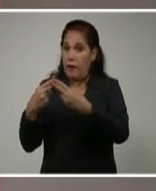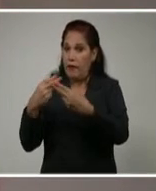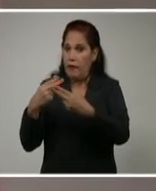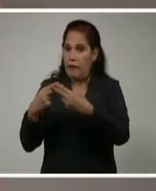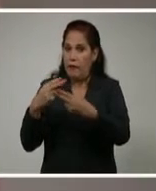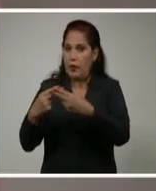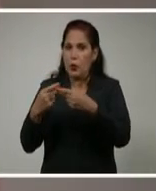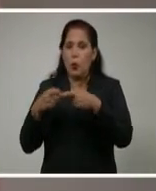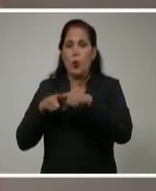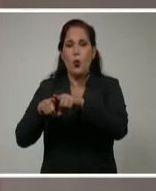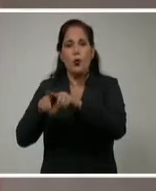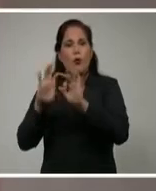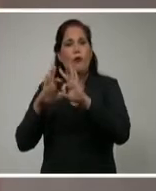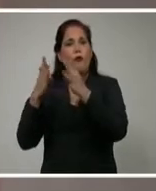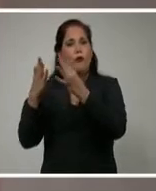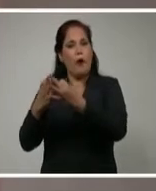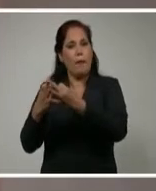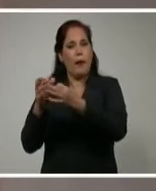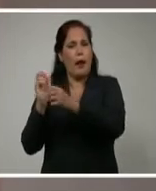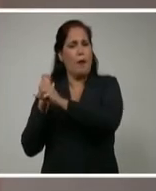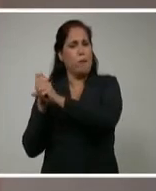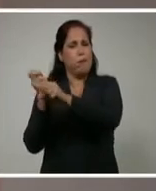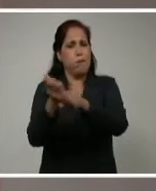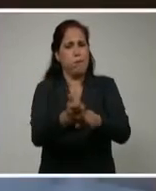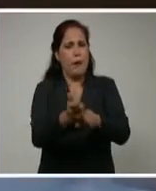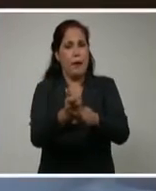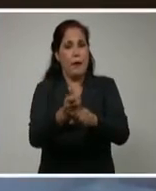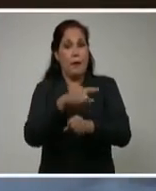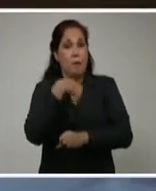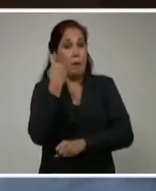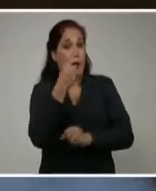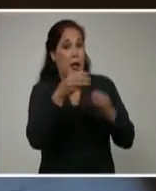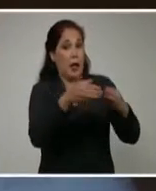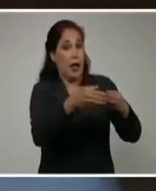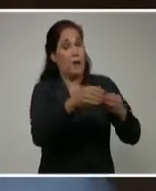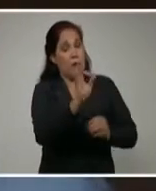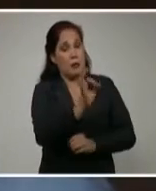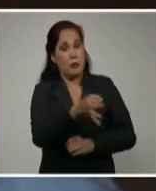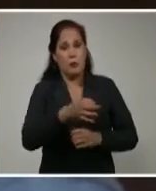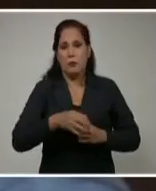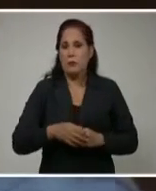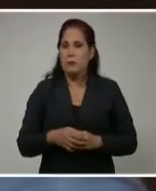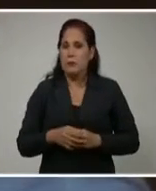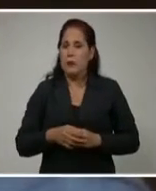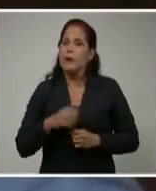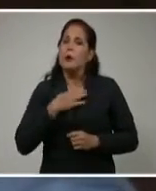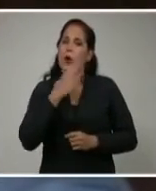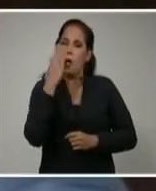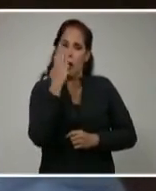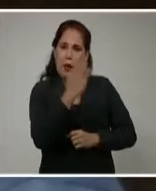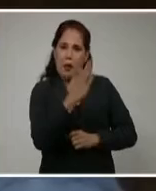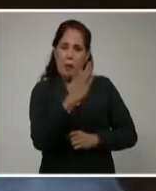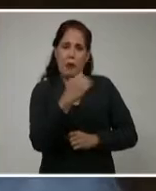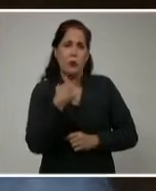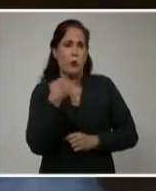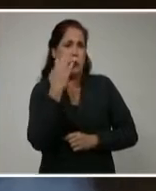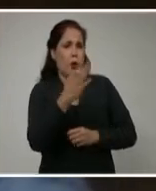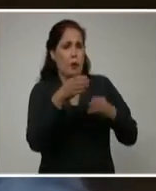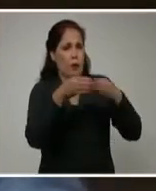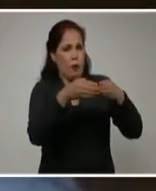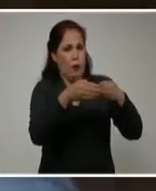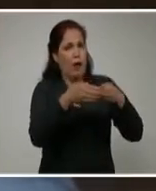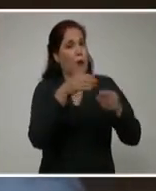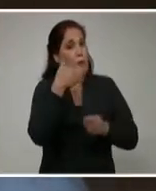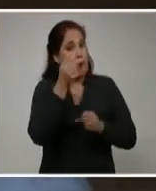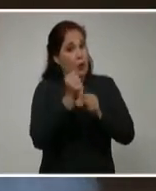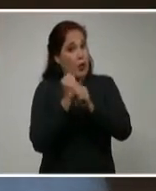mundo juntos, como una familia que somos, a tratar de llevar esto al séptimo partido. Mi respeto para el equipo de Granma y su dirección, un excelente equipo de